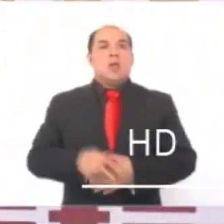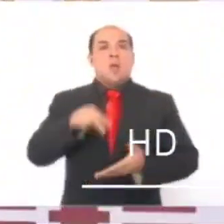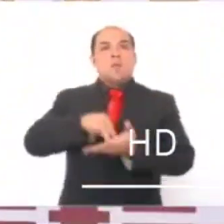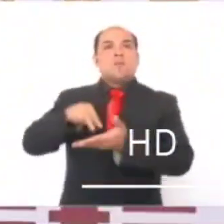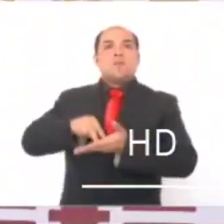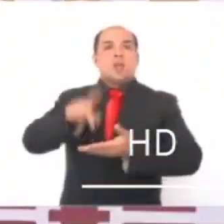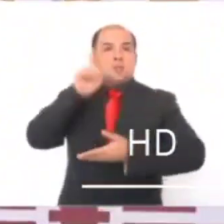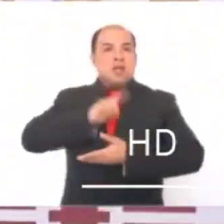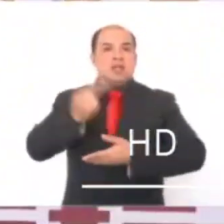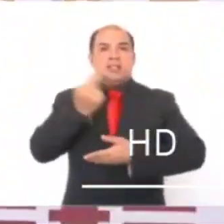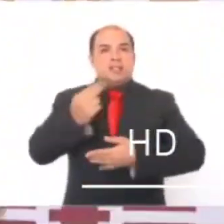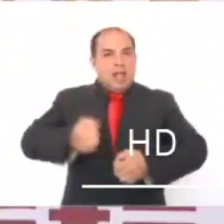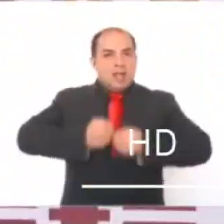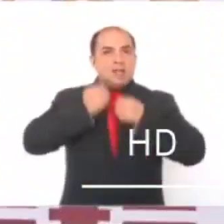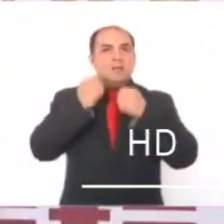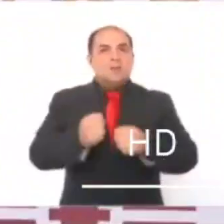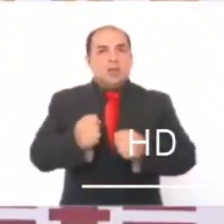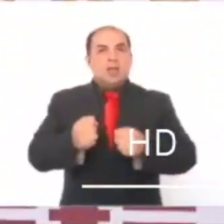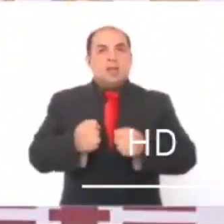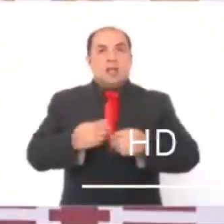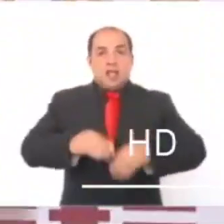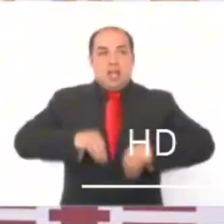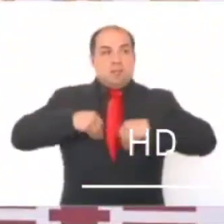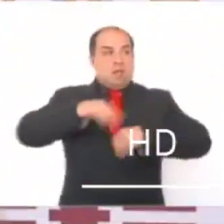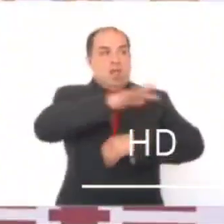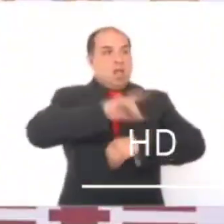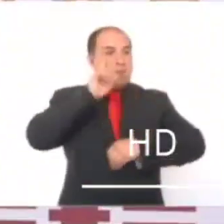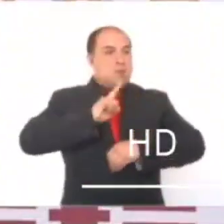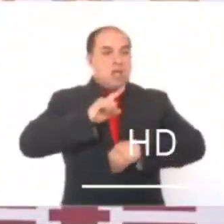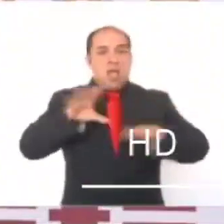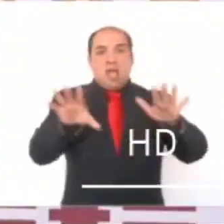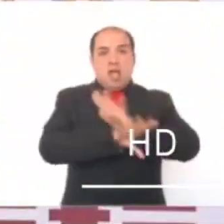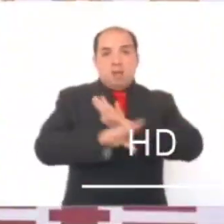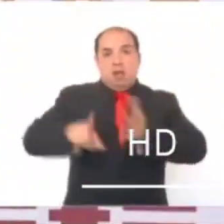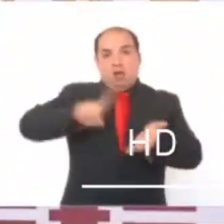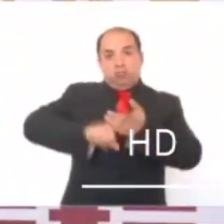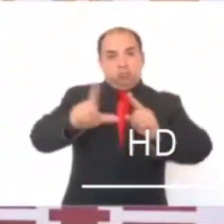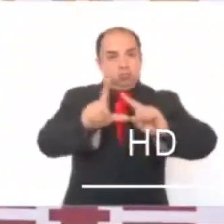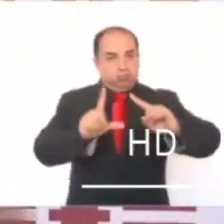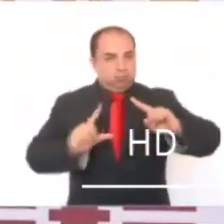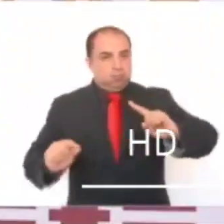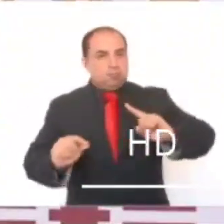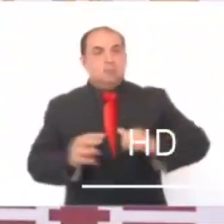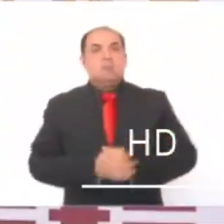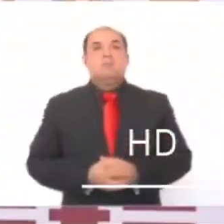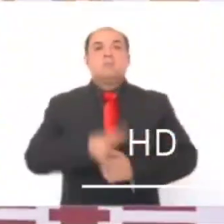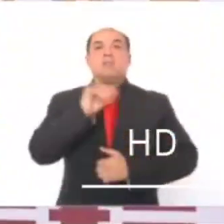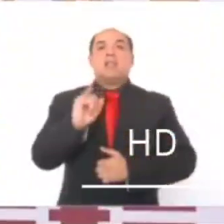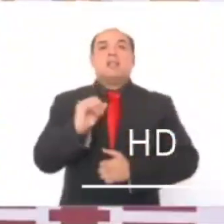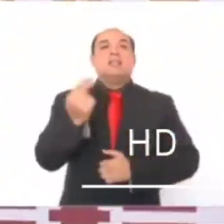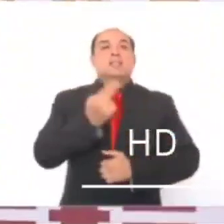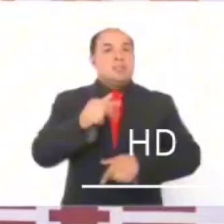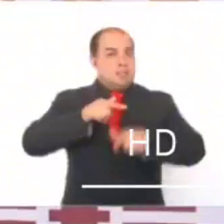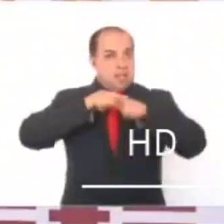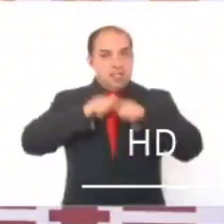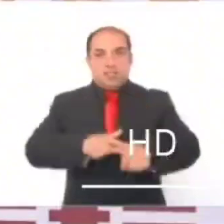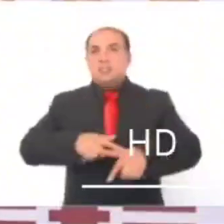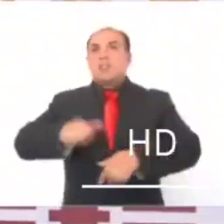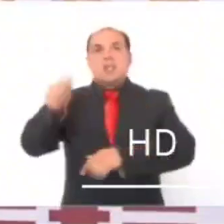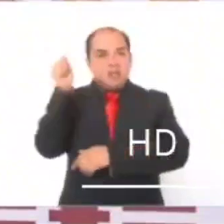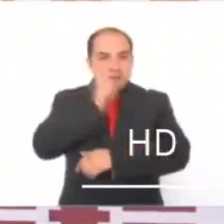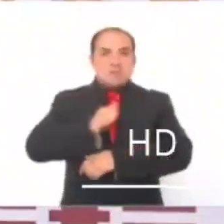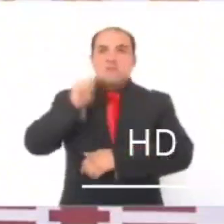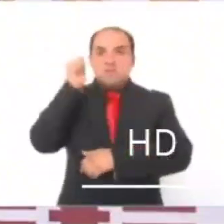debe garantizar que cambie la vida de las mujeres en este país. Y así tenemos que seguir todo el